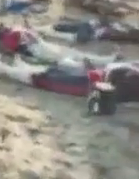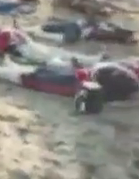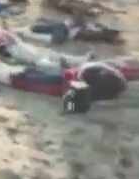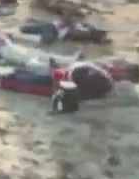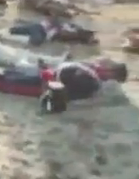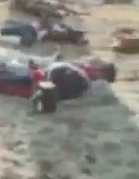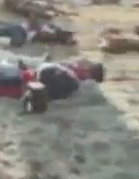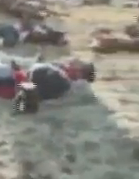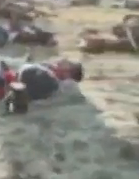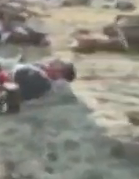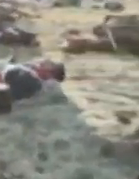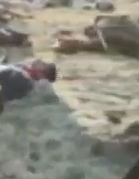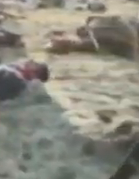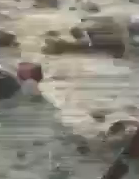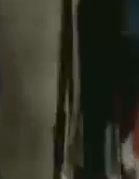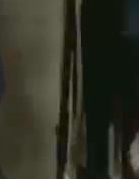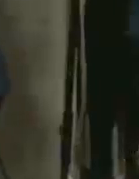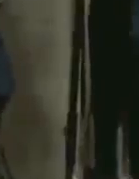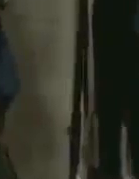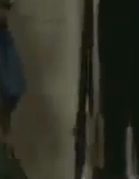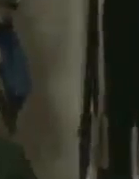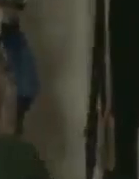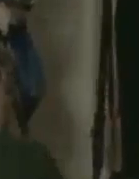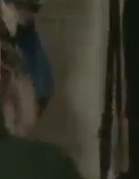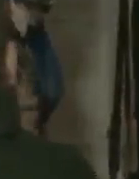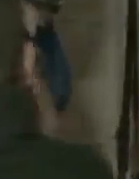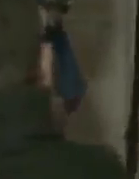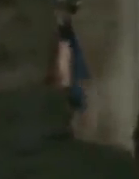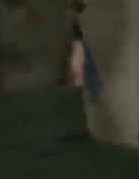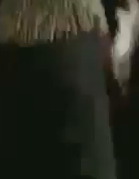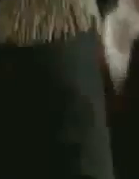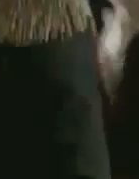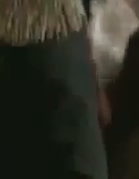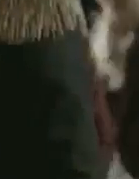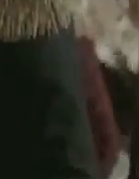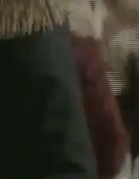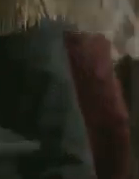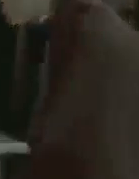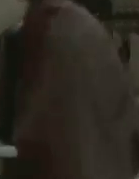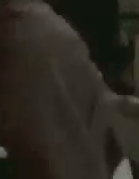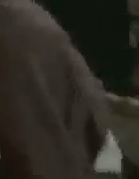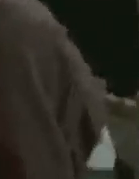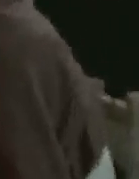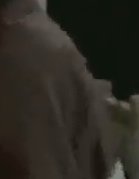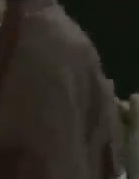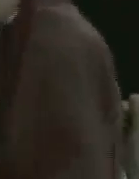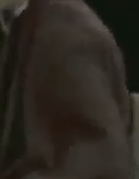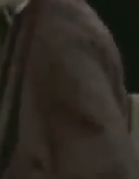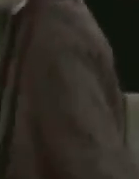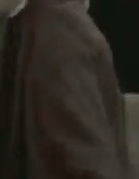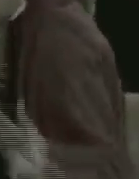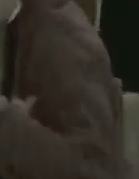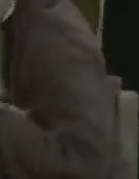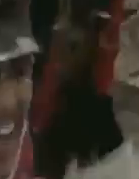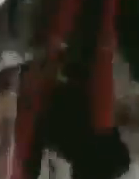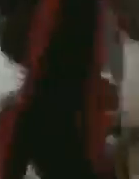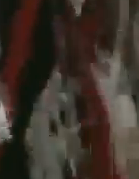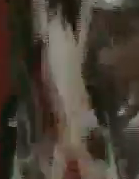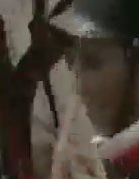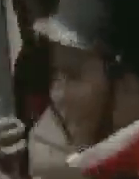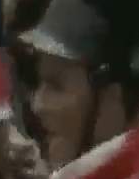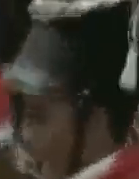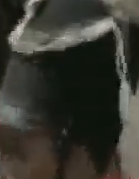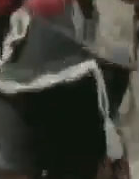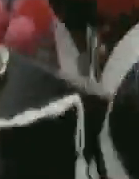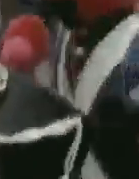sueño. Carabobo es el producto de una estrategia política y militar muy importante, pero sobre todo